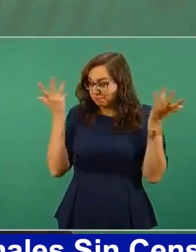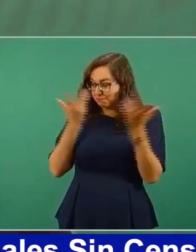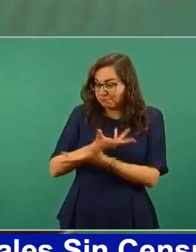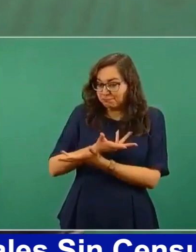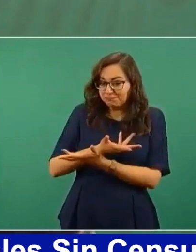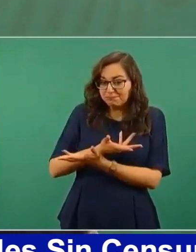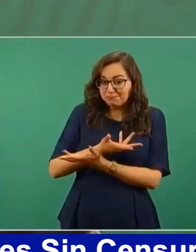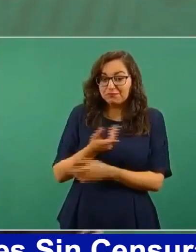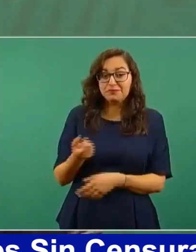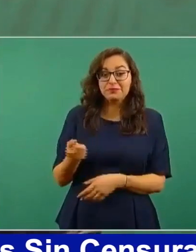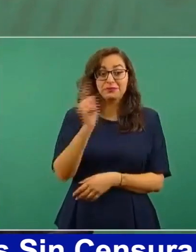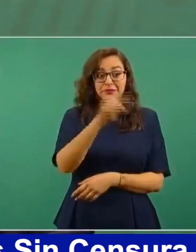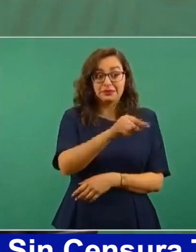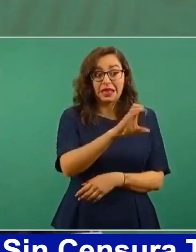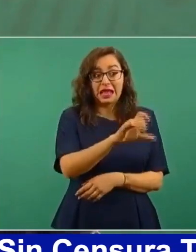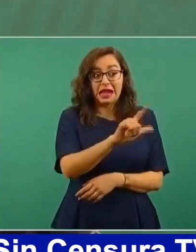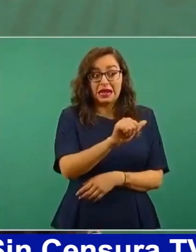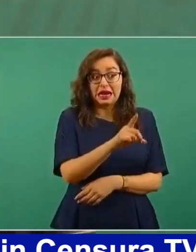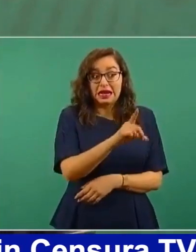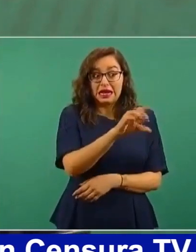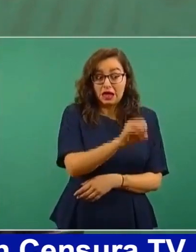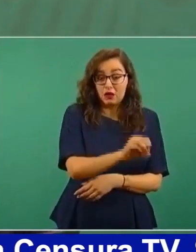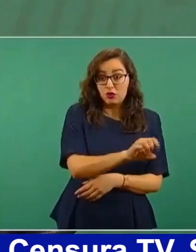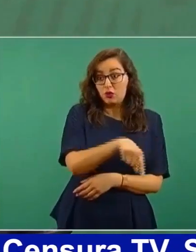por ningún motivo hay que dejar